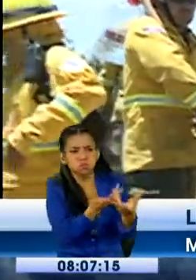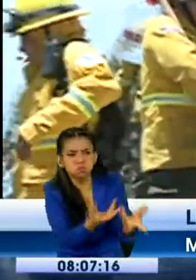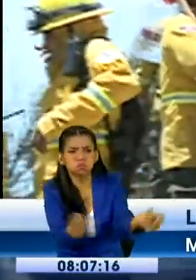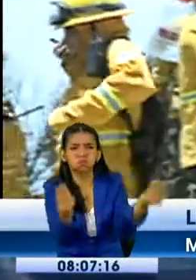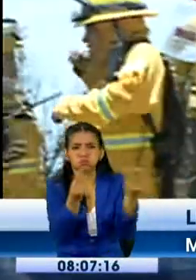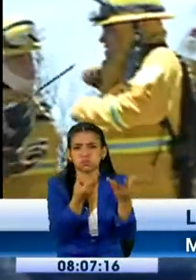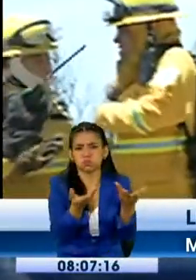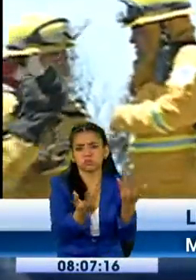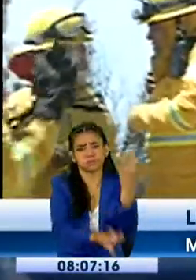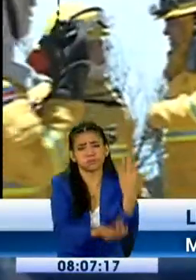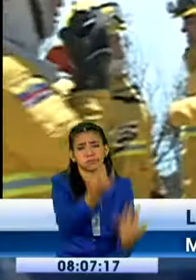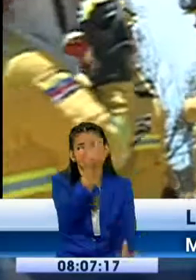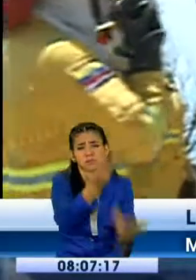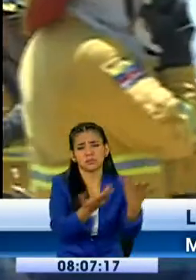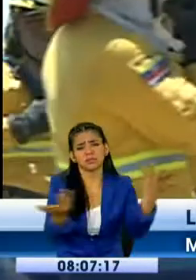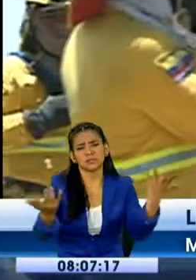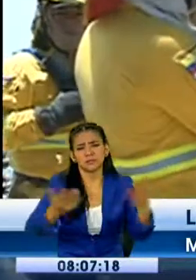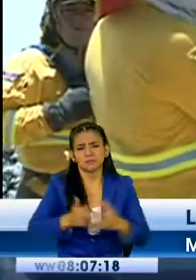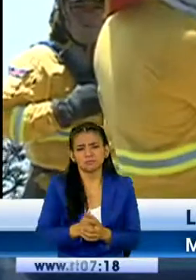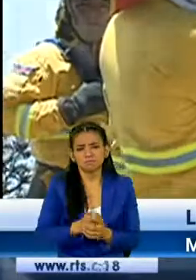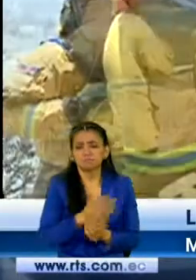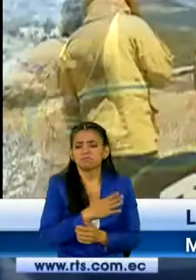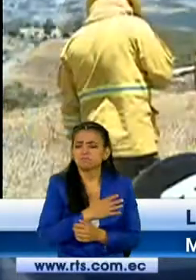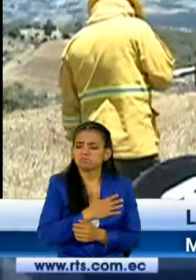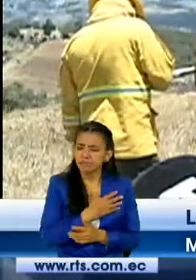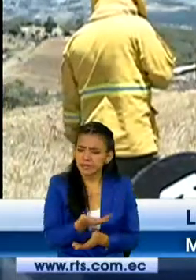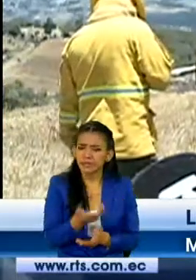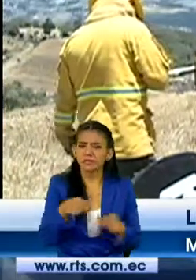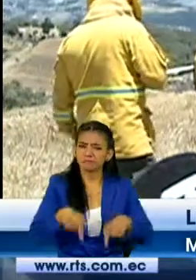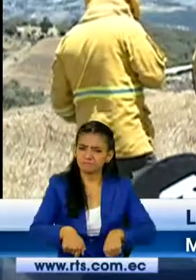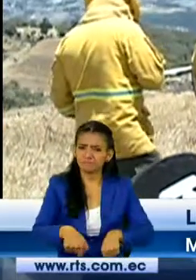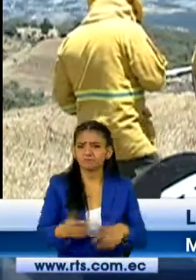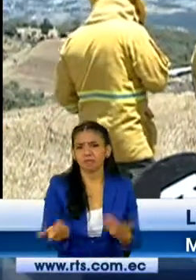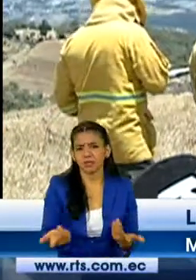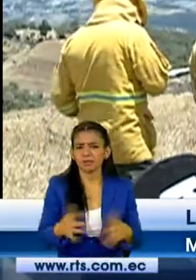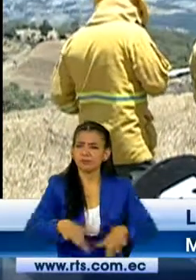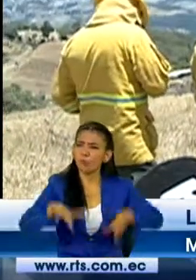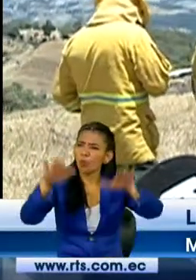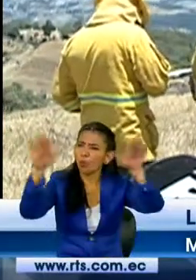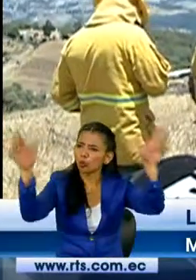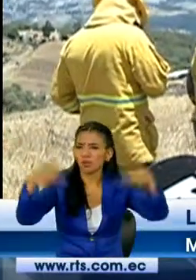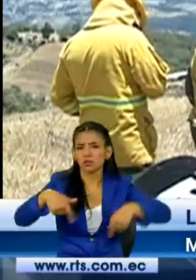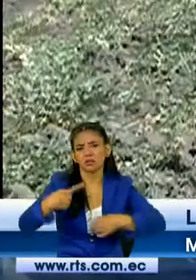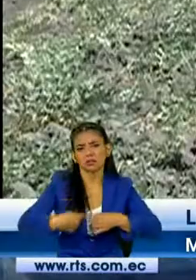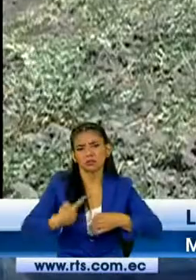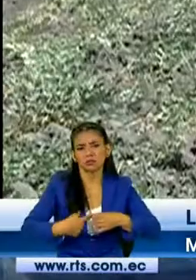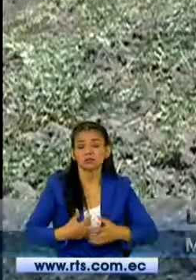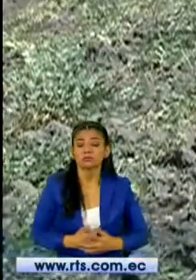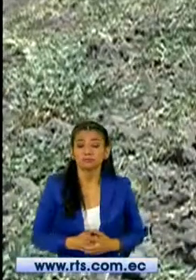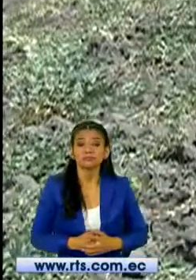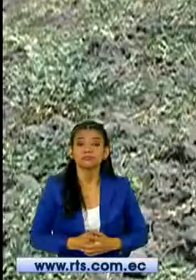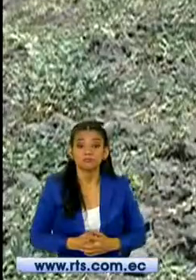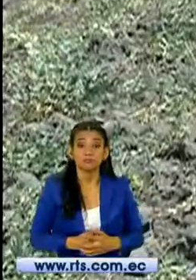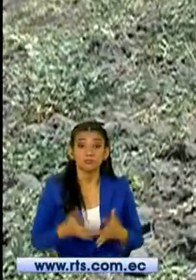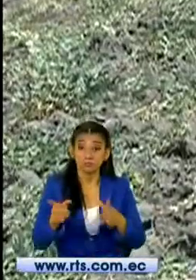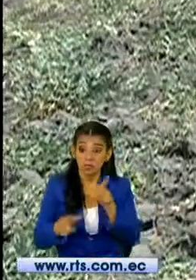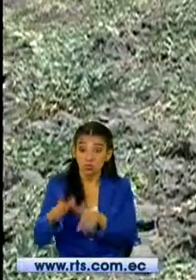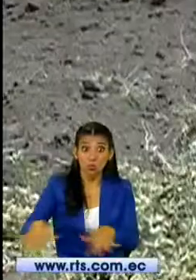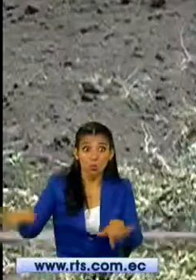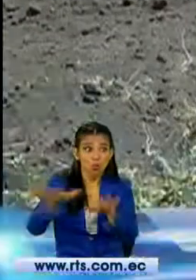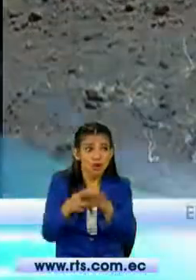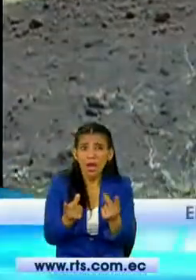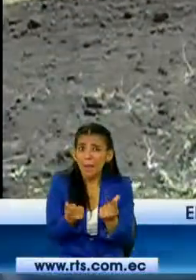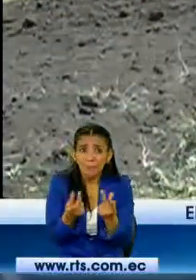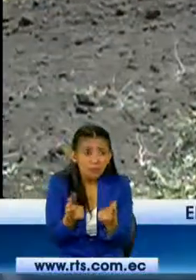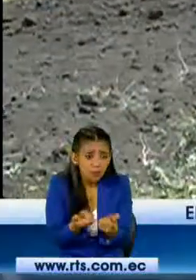apagar estos incendios, que realmente es una pena de lo que se está haciendo acá en las montañas, en las partes altas. Los habitantes de la zona se apresuraban